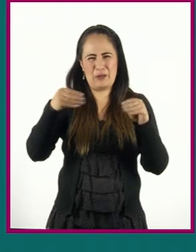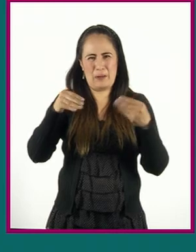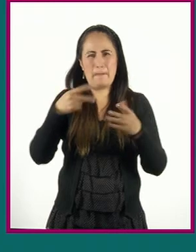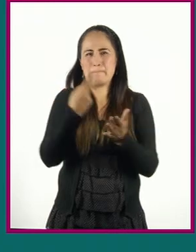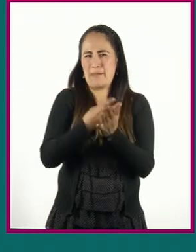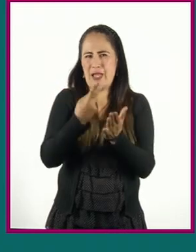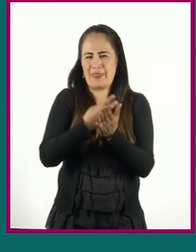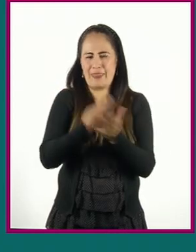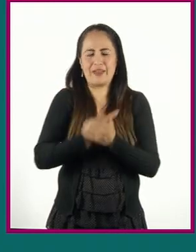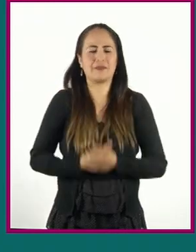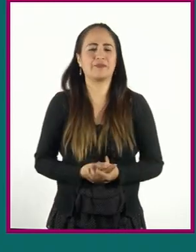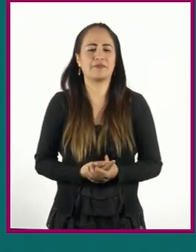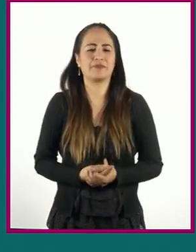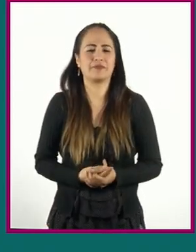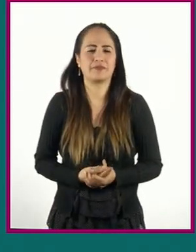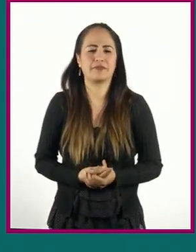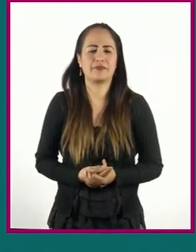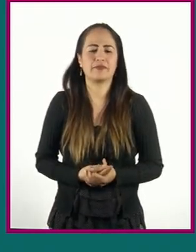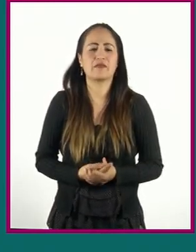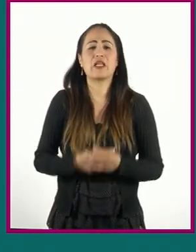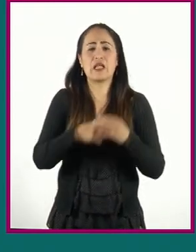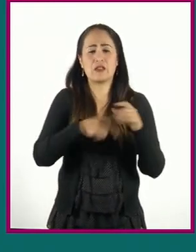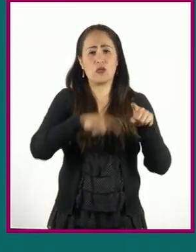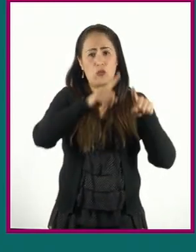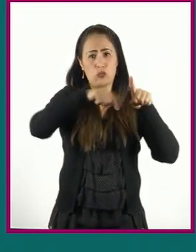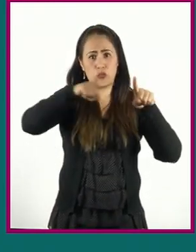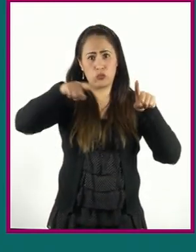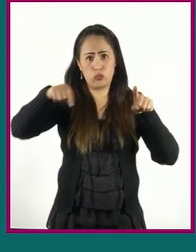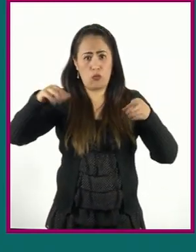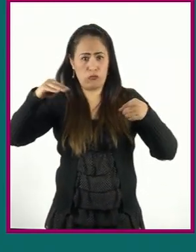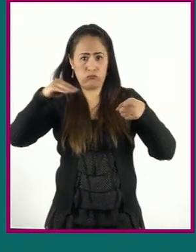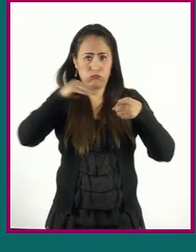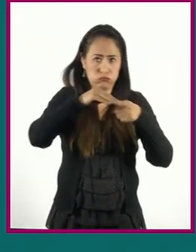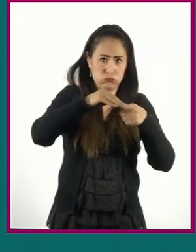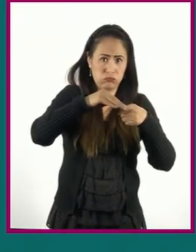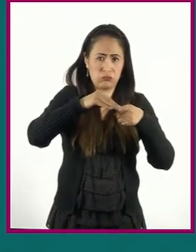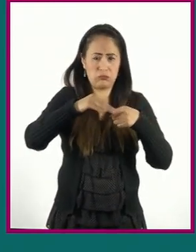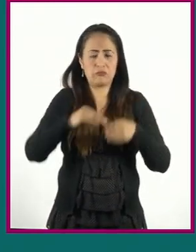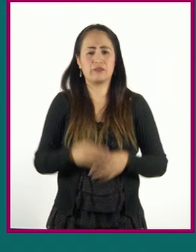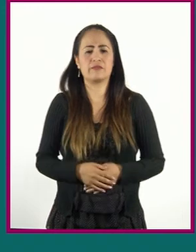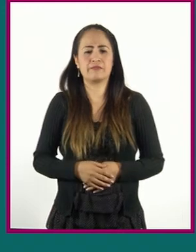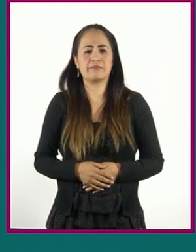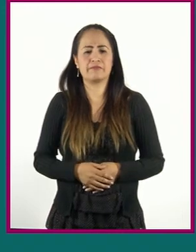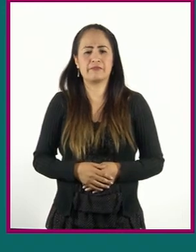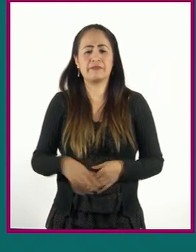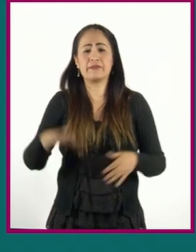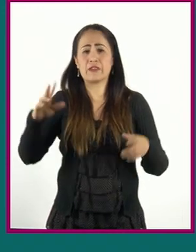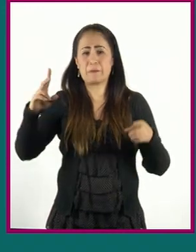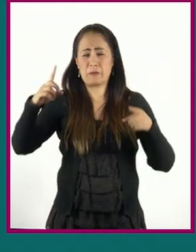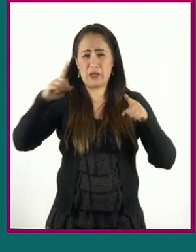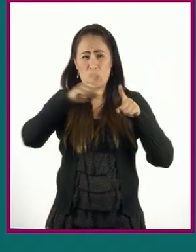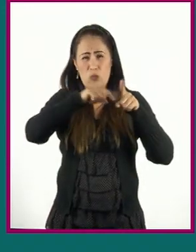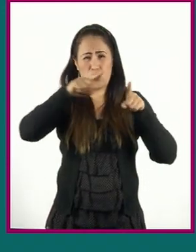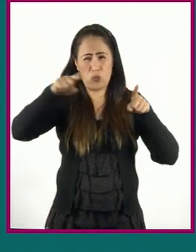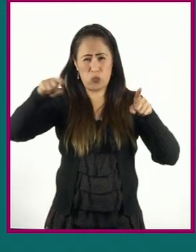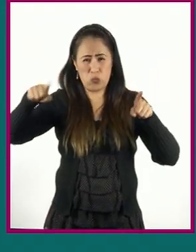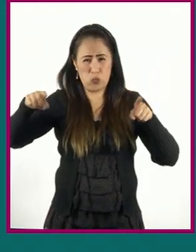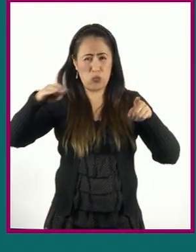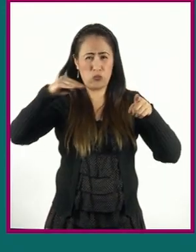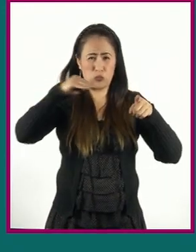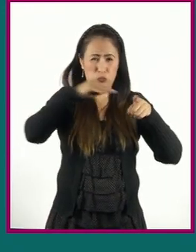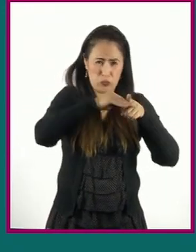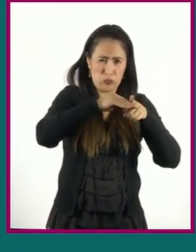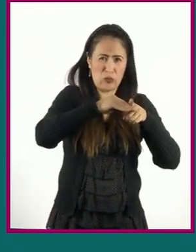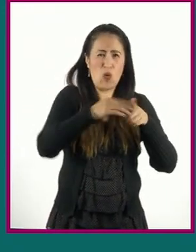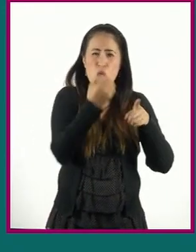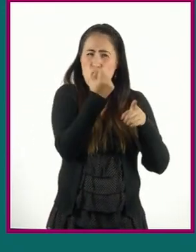pueden inducir corrientes eléctricas en objetos conductores. Estas corrientes pueden ser lo